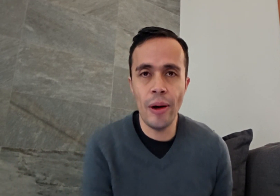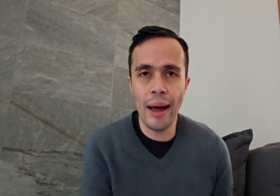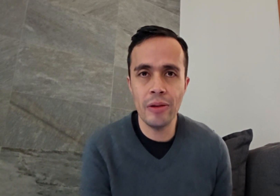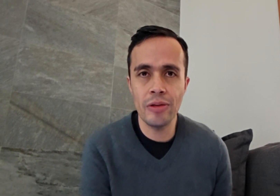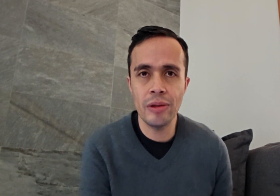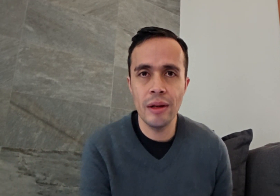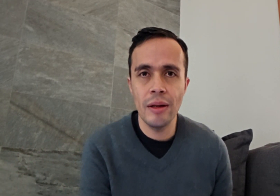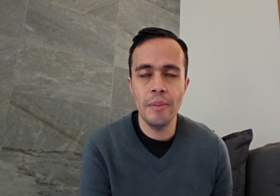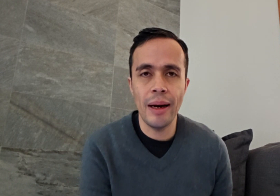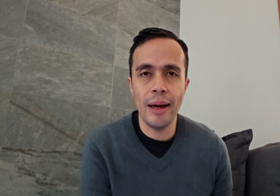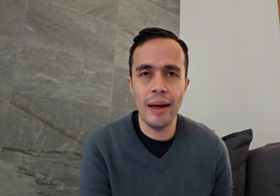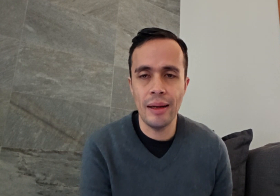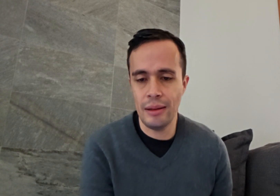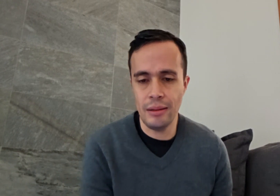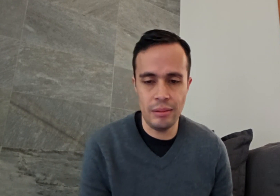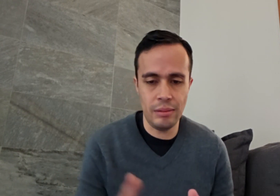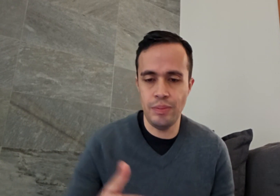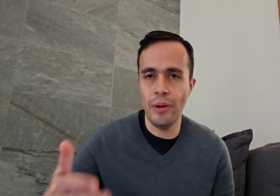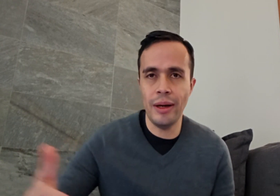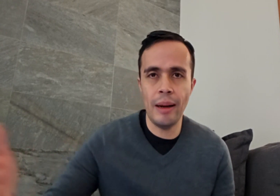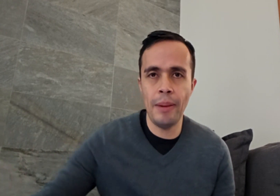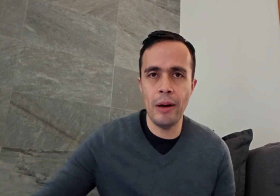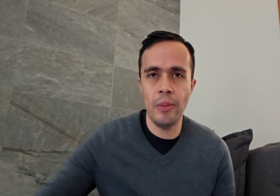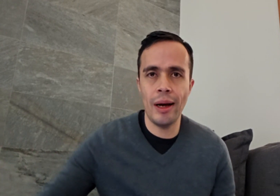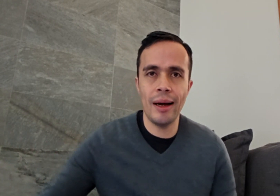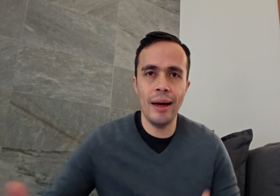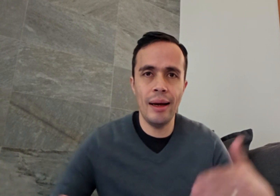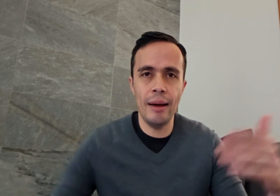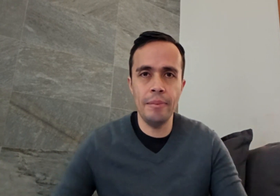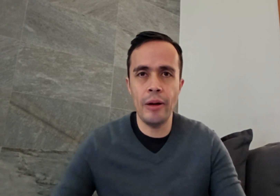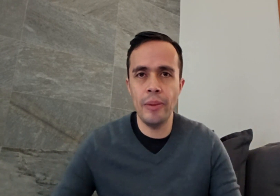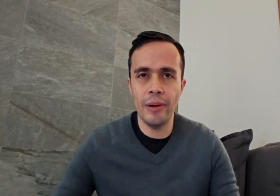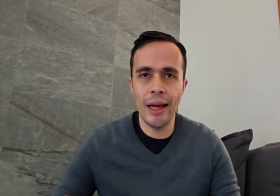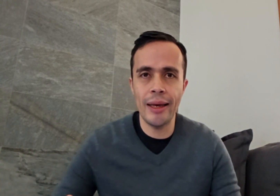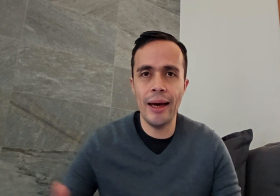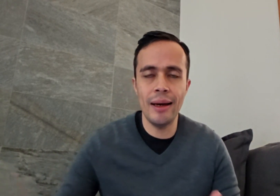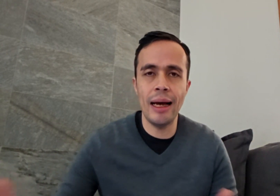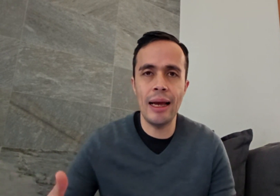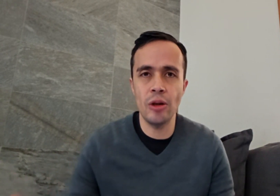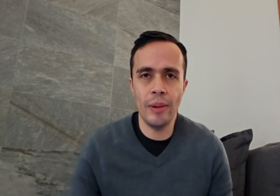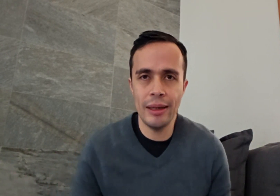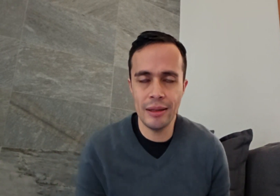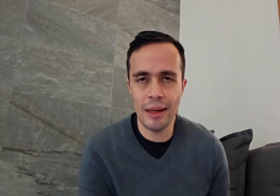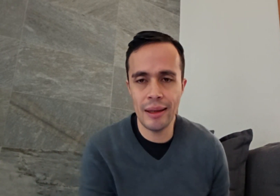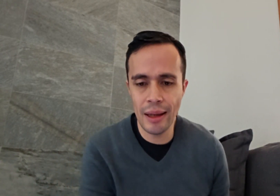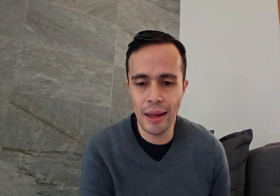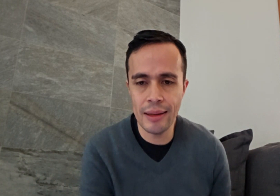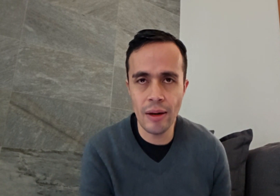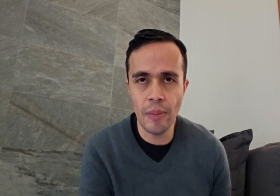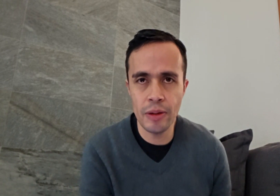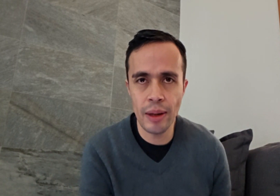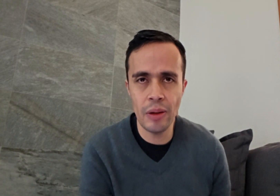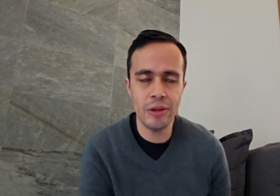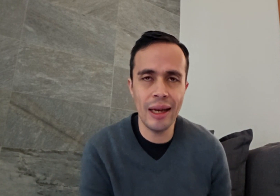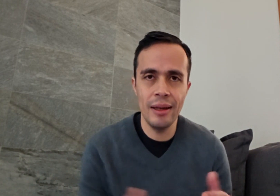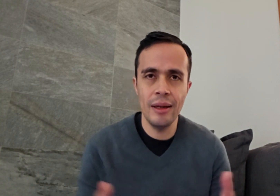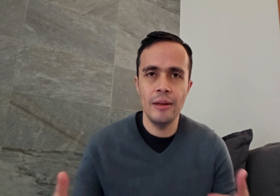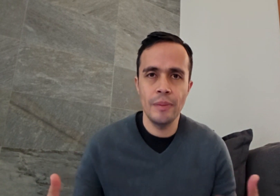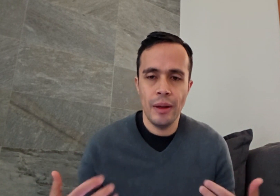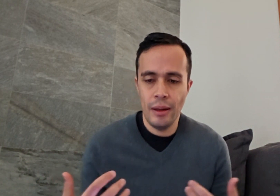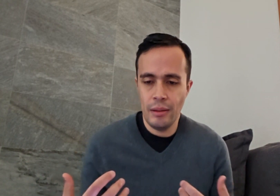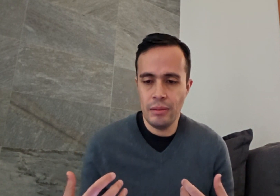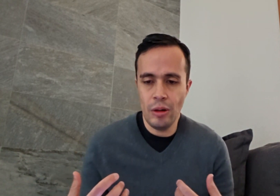de abogados para poner amparo por acá, amparo por allá a las obras estratégicas de López Obrador. O